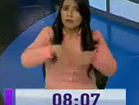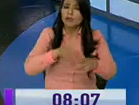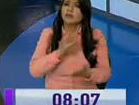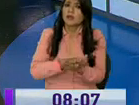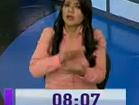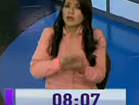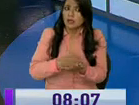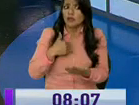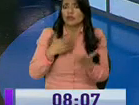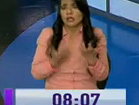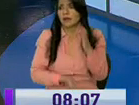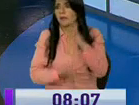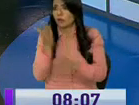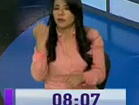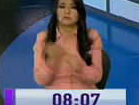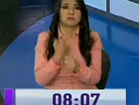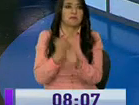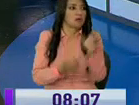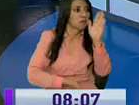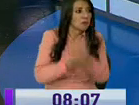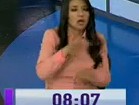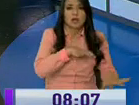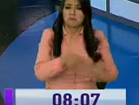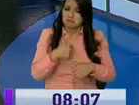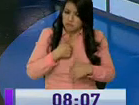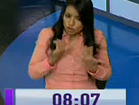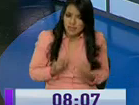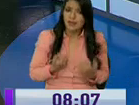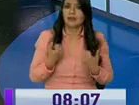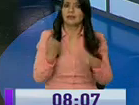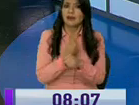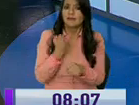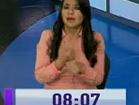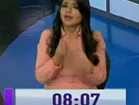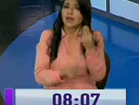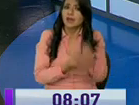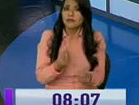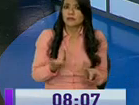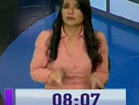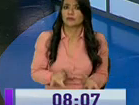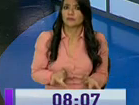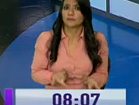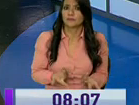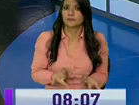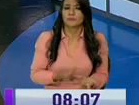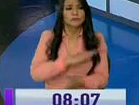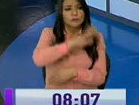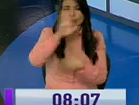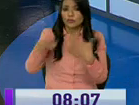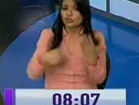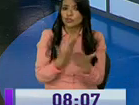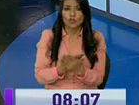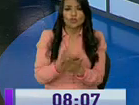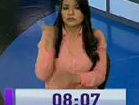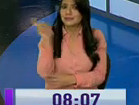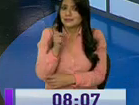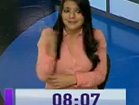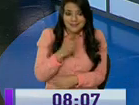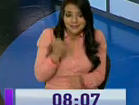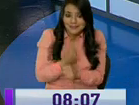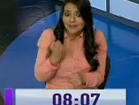distintas labores, a sus trabajos, a sus actividades económicas, en realidad, porque todos estamos en un día laboral